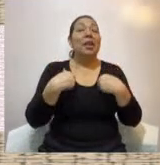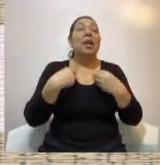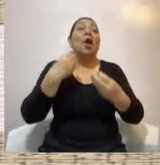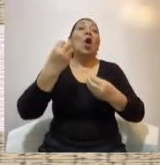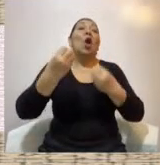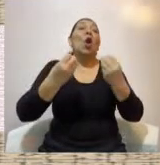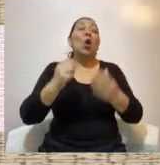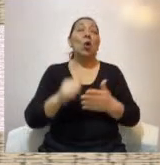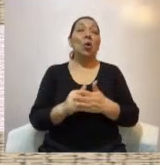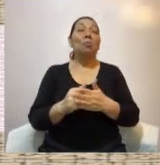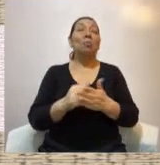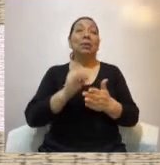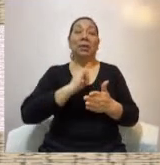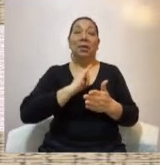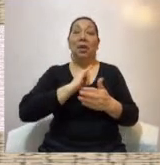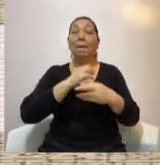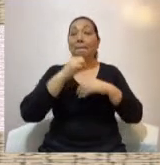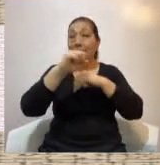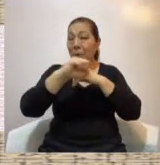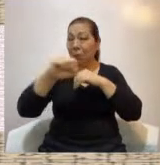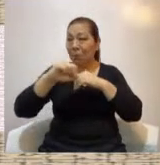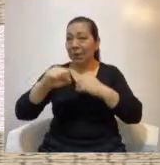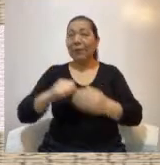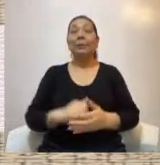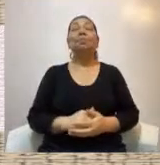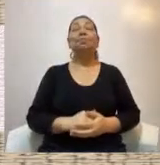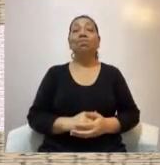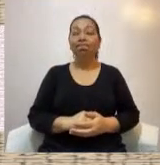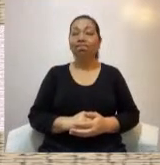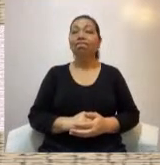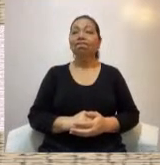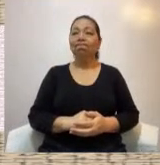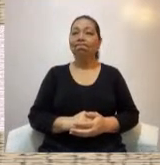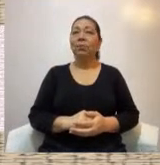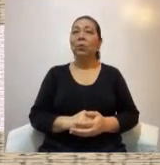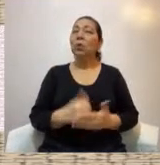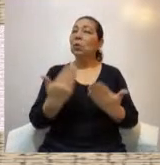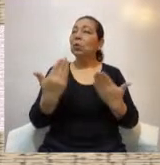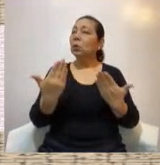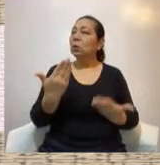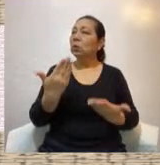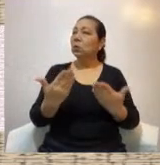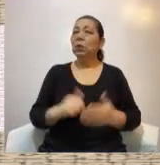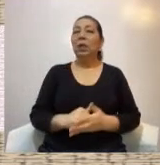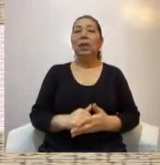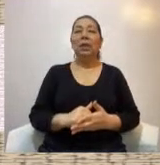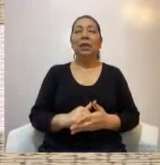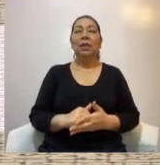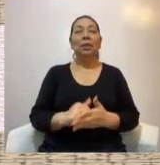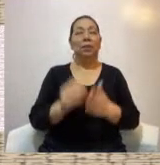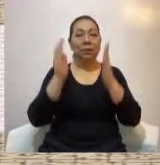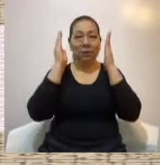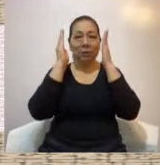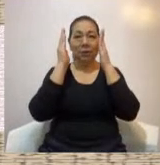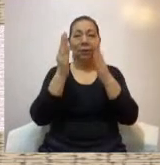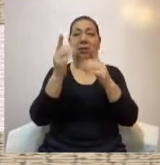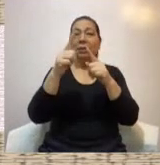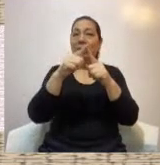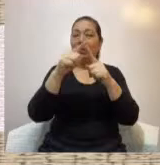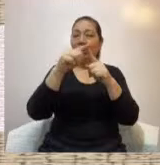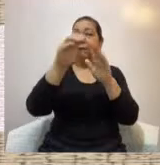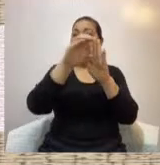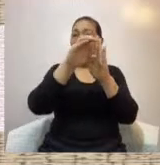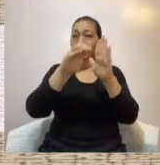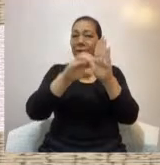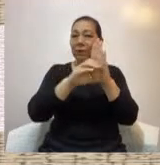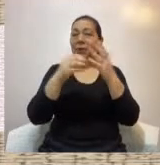mantener como entidad pública, ¿no? Bien. Una de las consideraciones centrales del